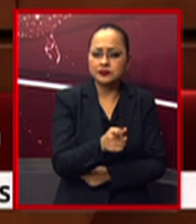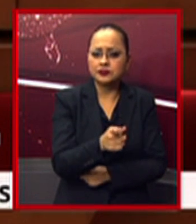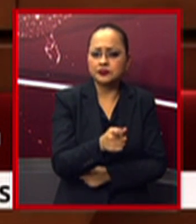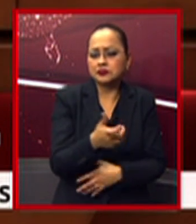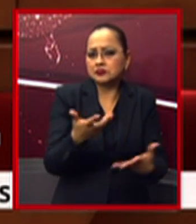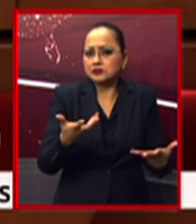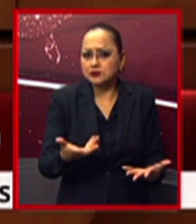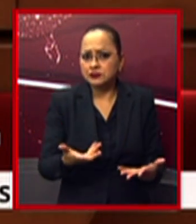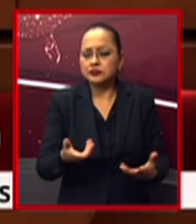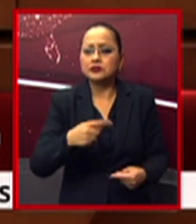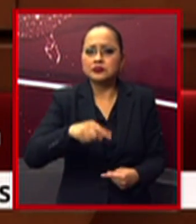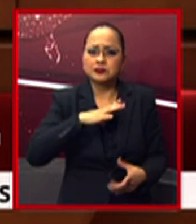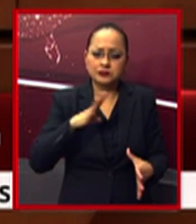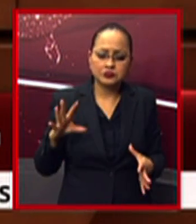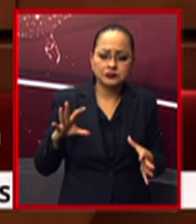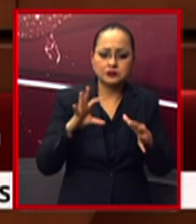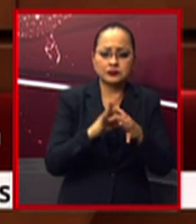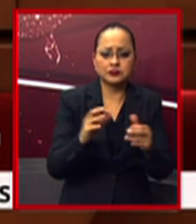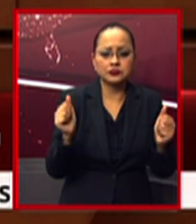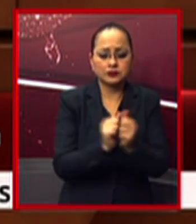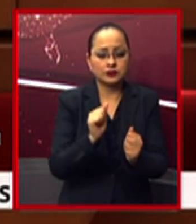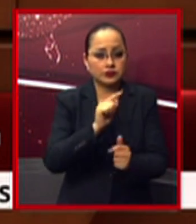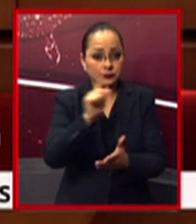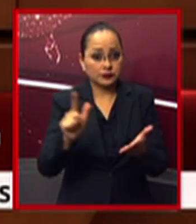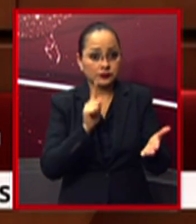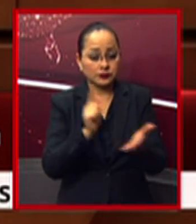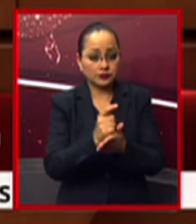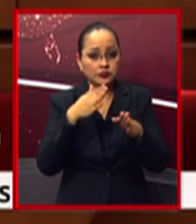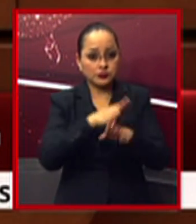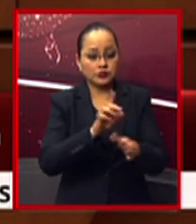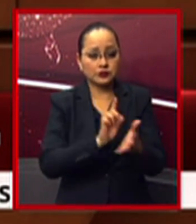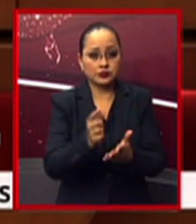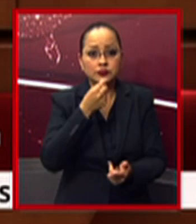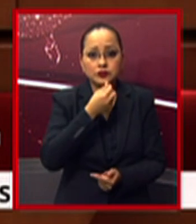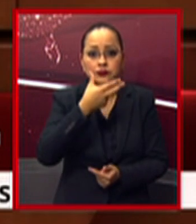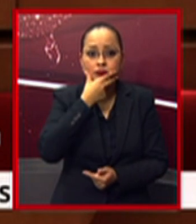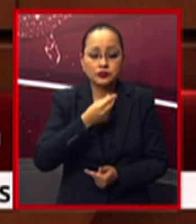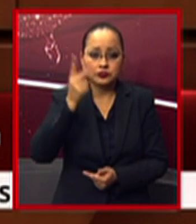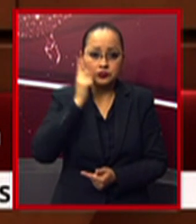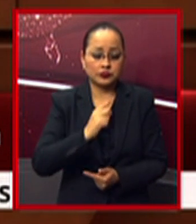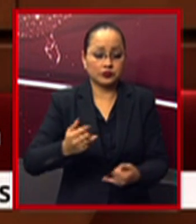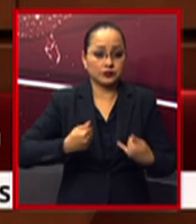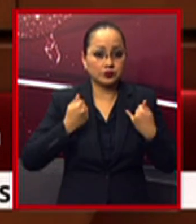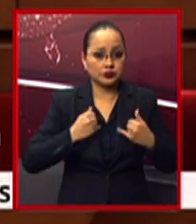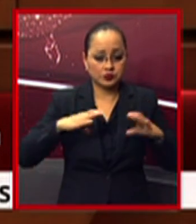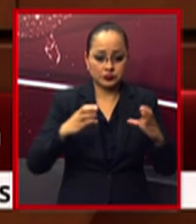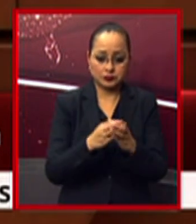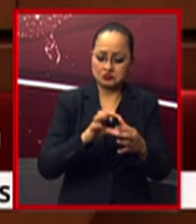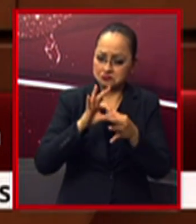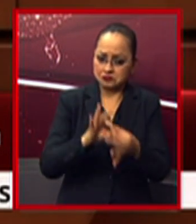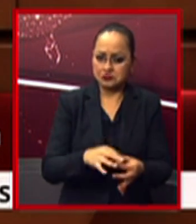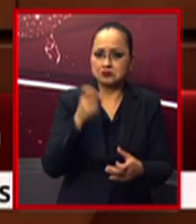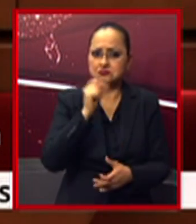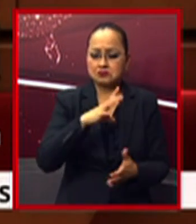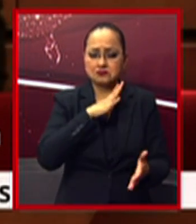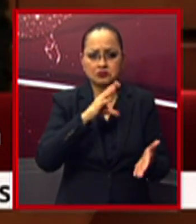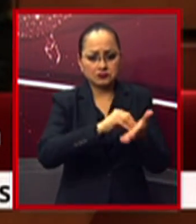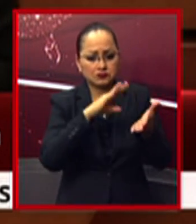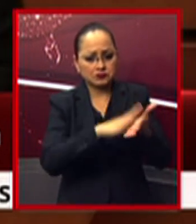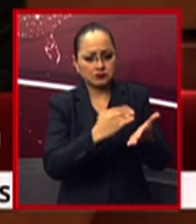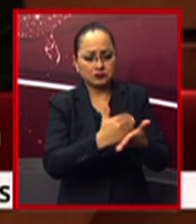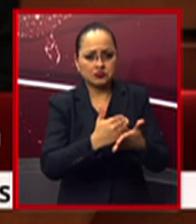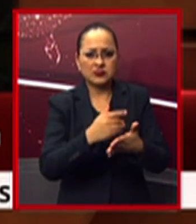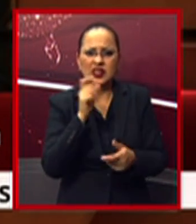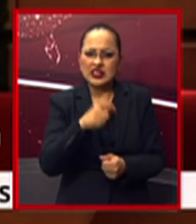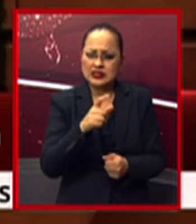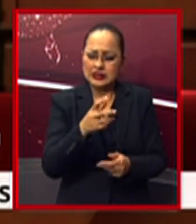que va de la mano con la Ley General de los Derechos de Niñas, Niños y Adolescentes, que tiene un